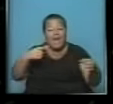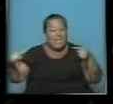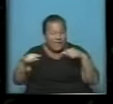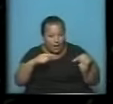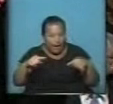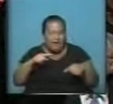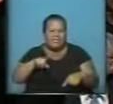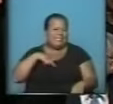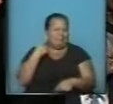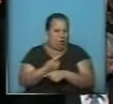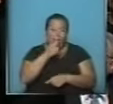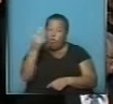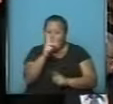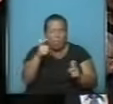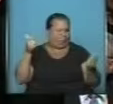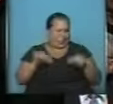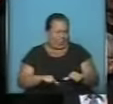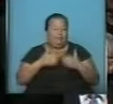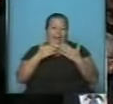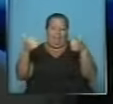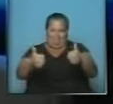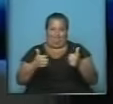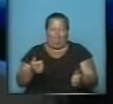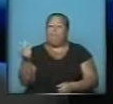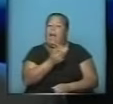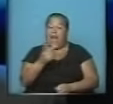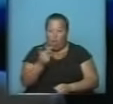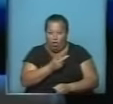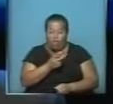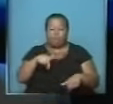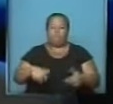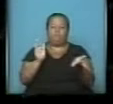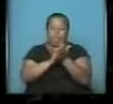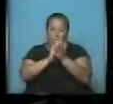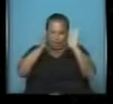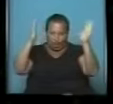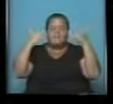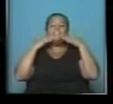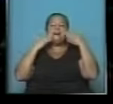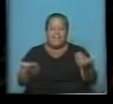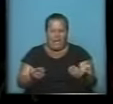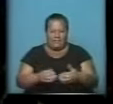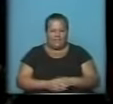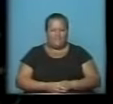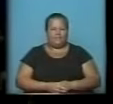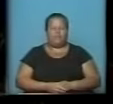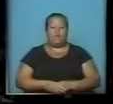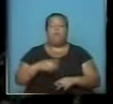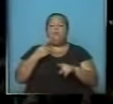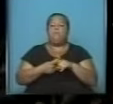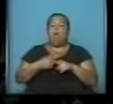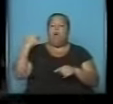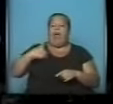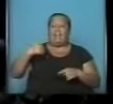debate era imposible sin ustedes dos. Y ahora sí, para ambos, es este aplauso, agradeciéndoles en nombre